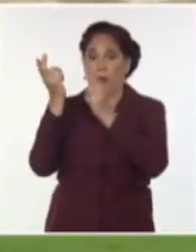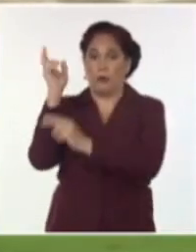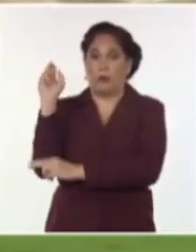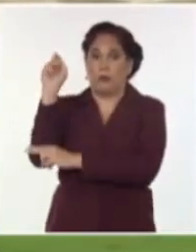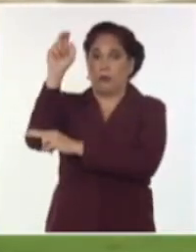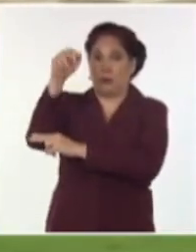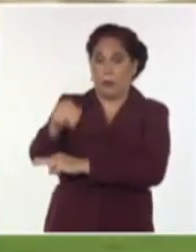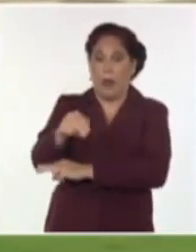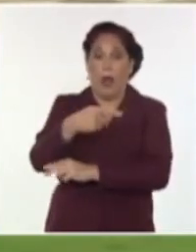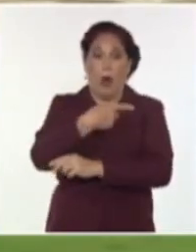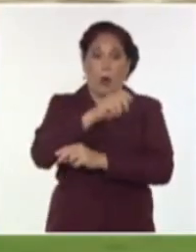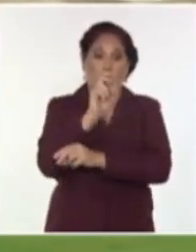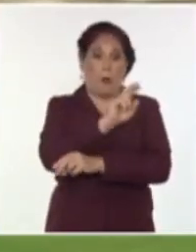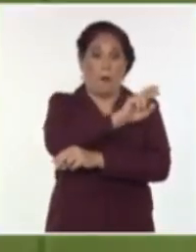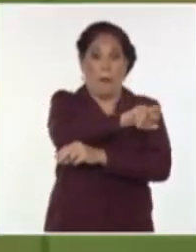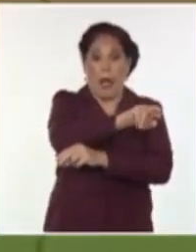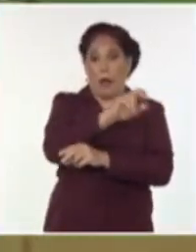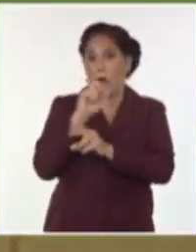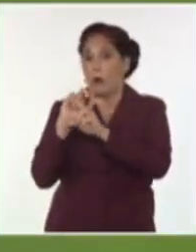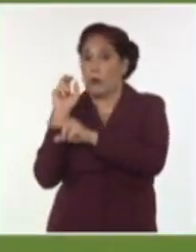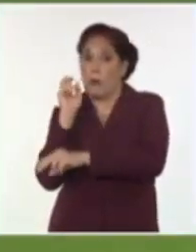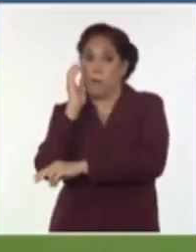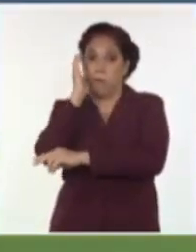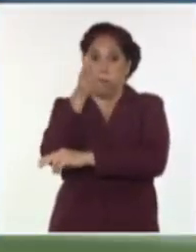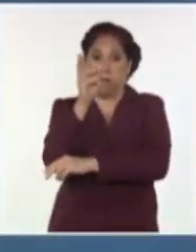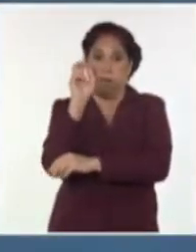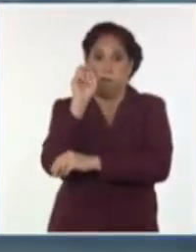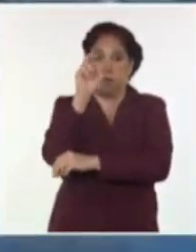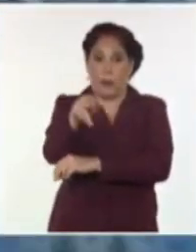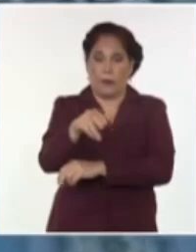uno por el derecho y otro por el central.